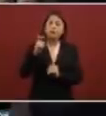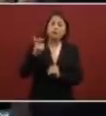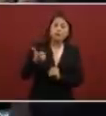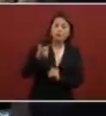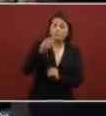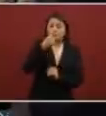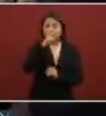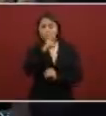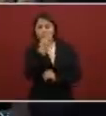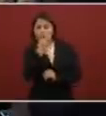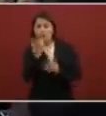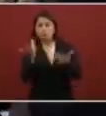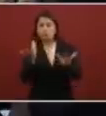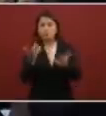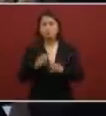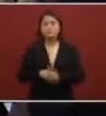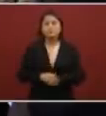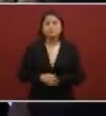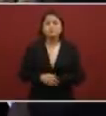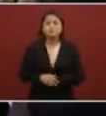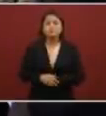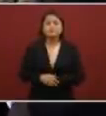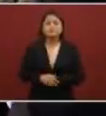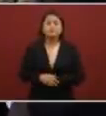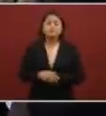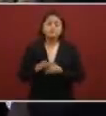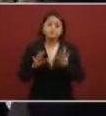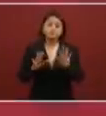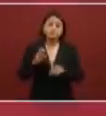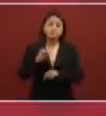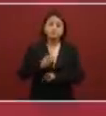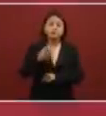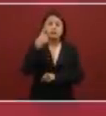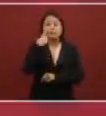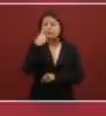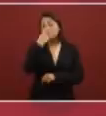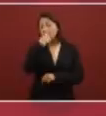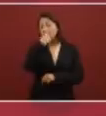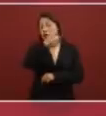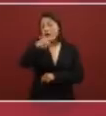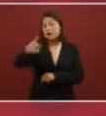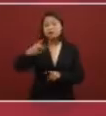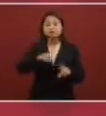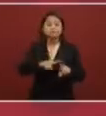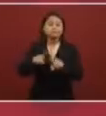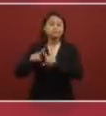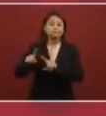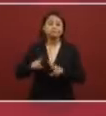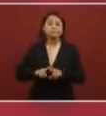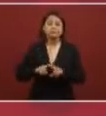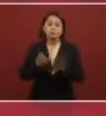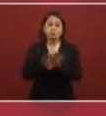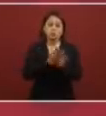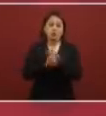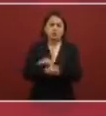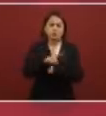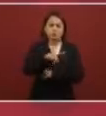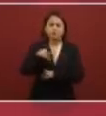que son visiones distintas. Si uno ve la prensa,